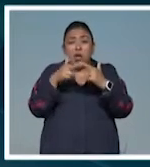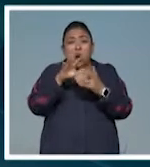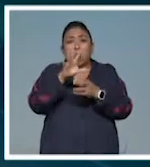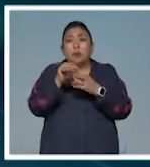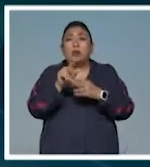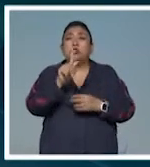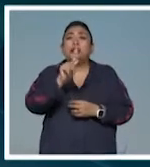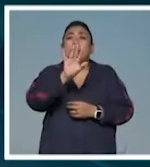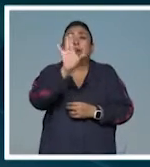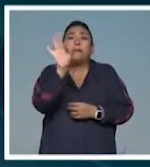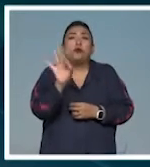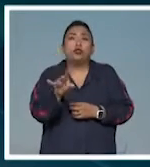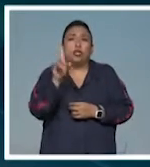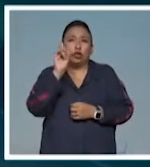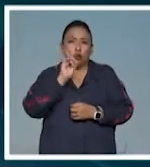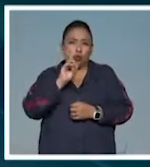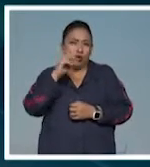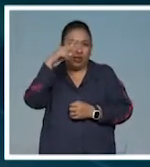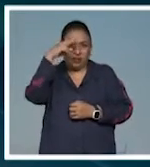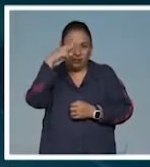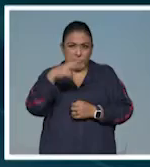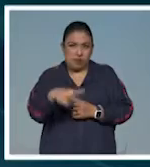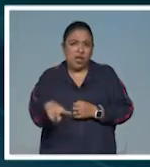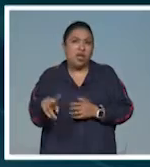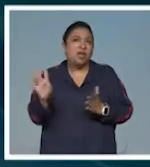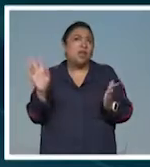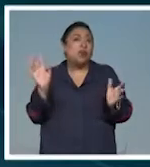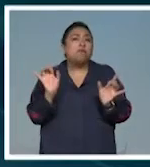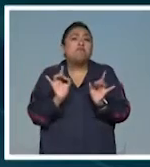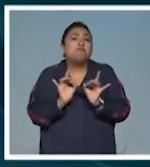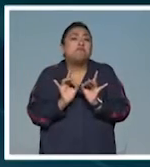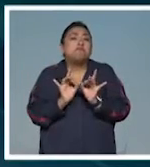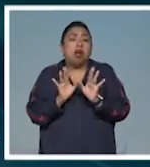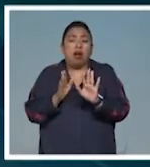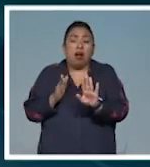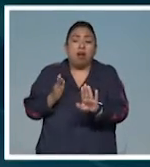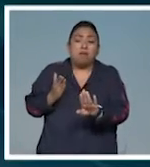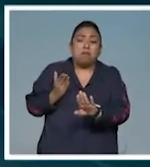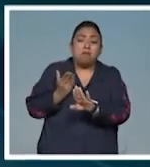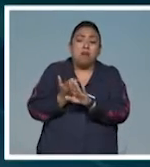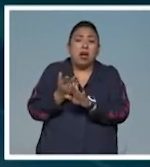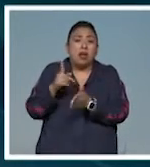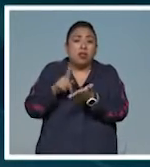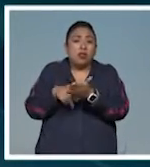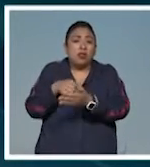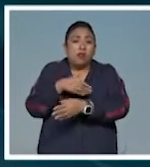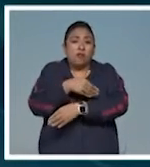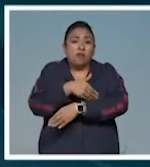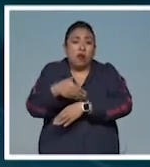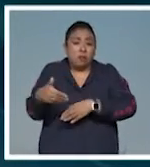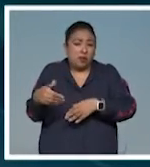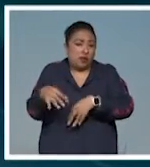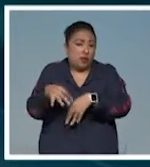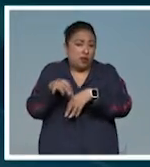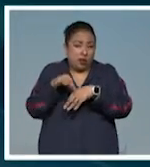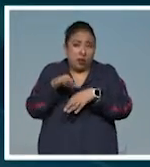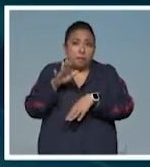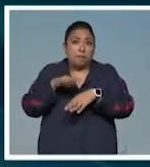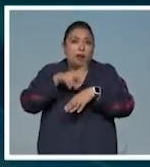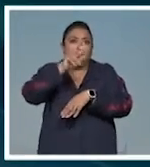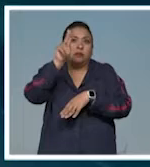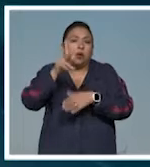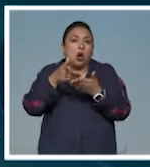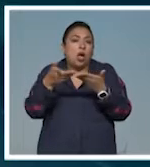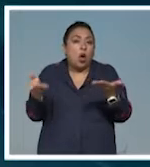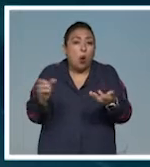menos el 70 por ciento de las mujeres mexicanas ha sufrido algún episodio de violencia intrafamiliar en sus vidas y más con la pandemia